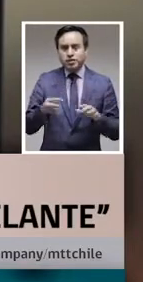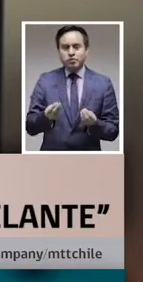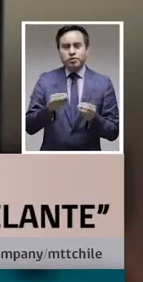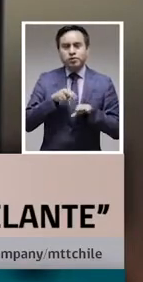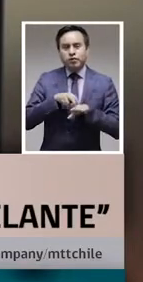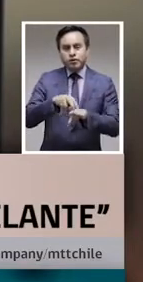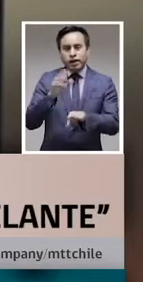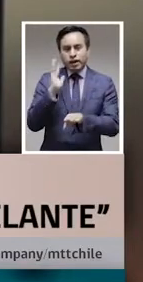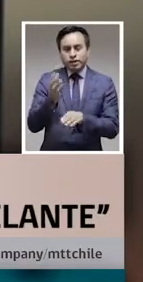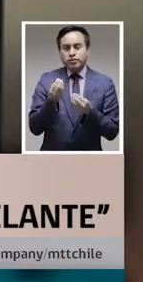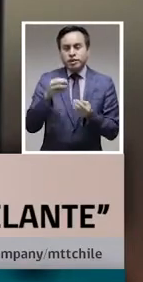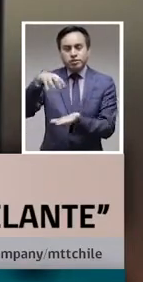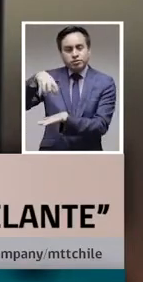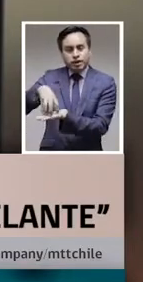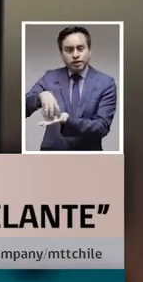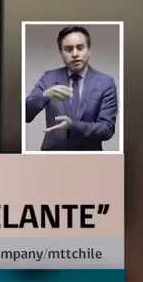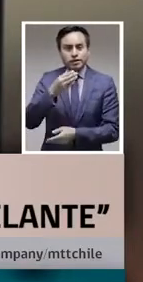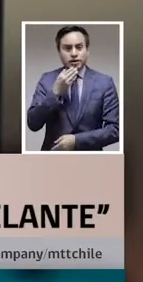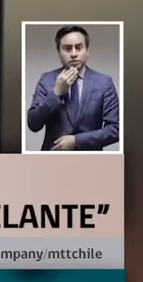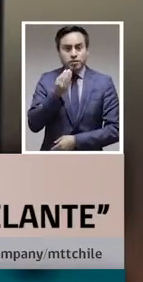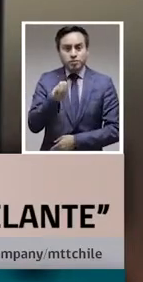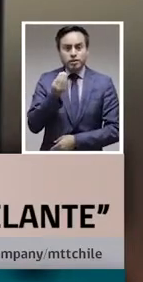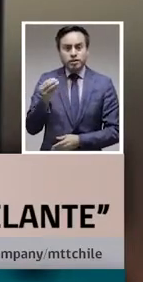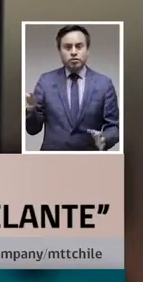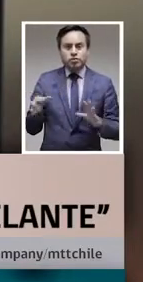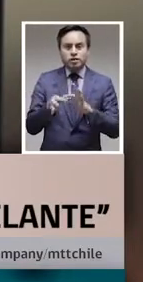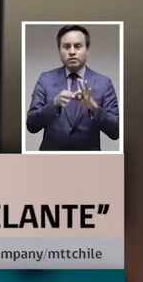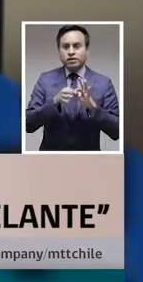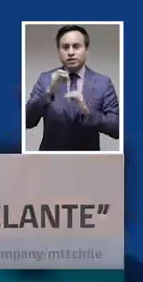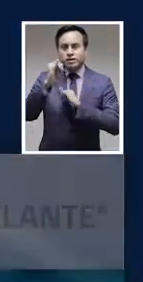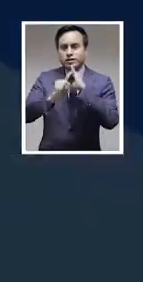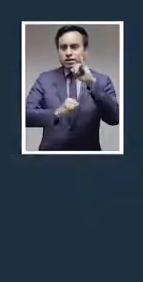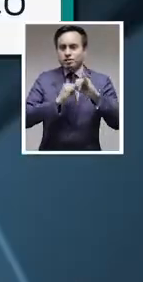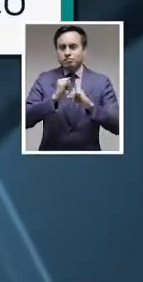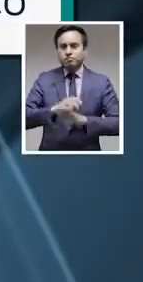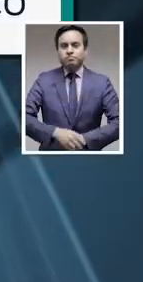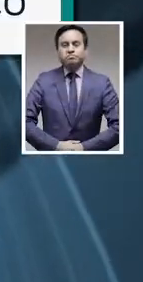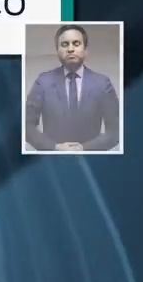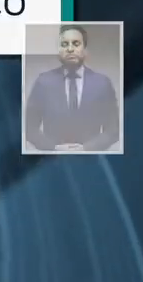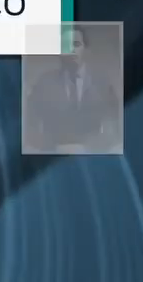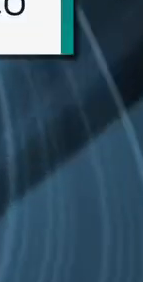buenos viajes, buenas ciudades y también una buena conectividad digital.